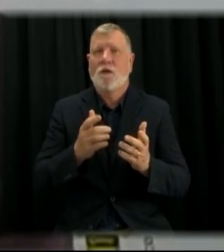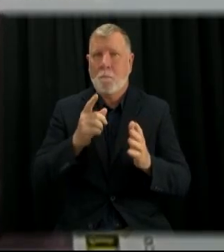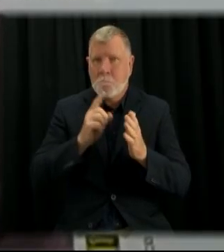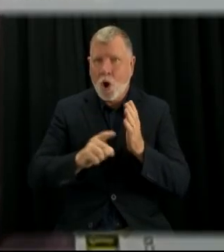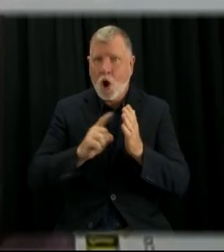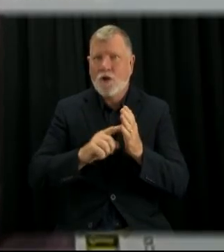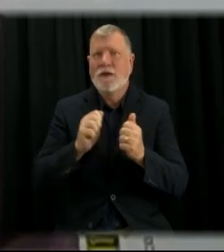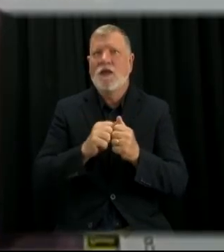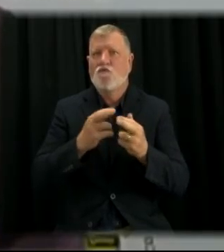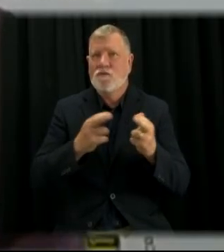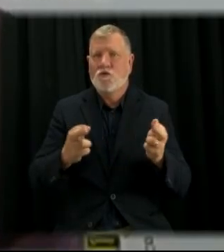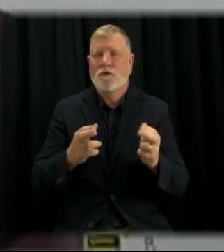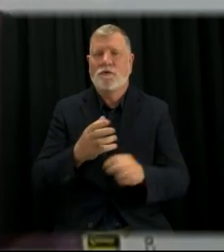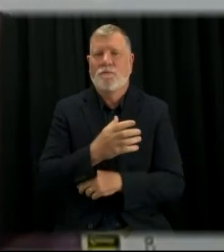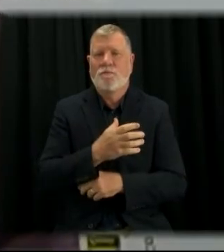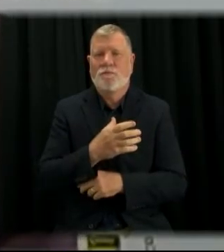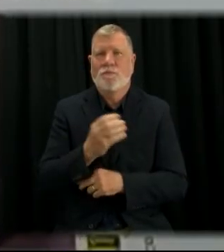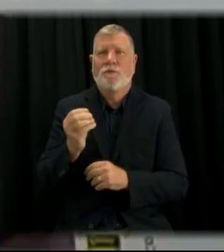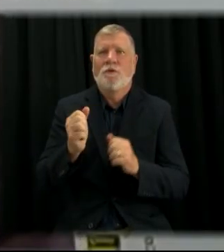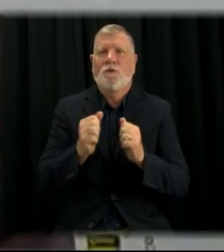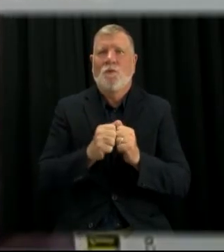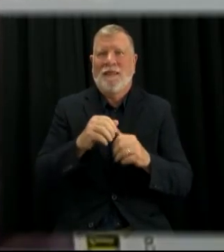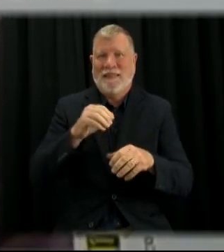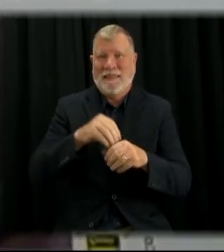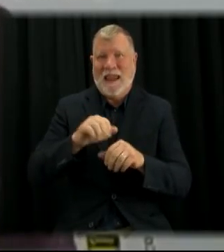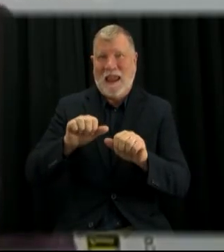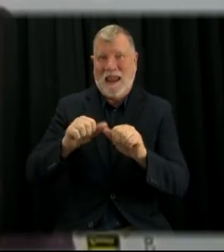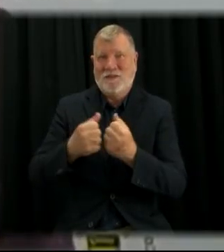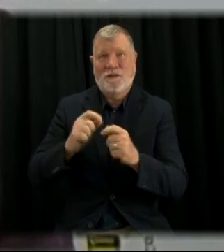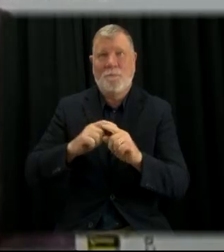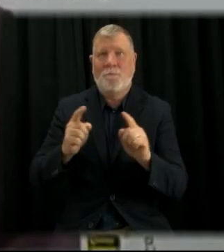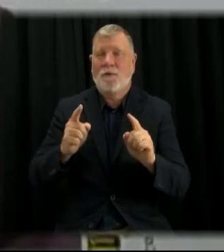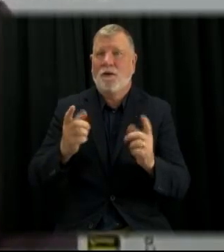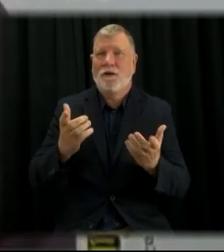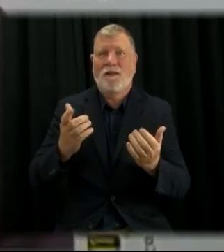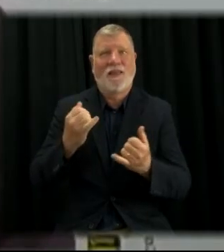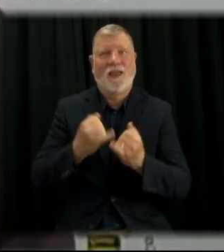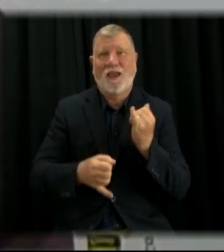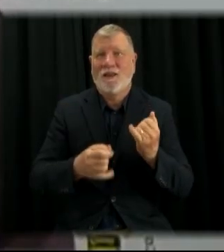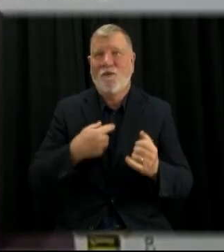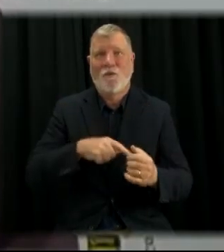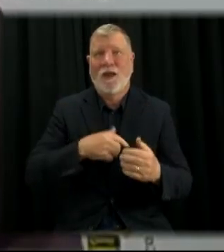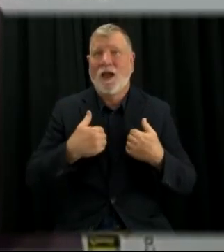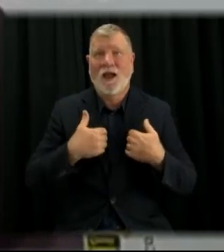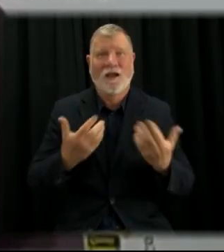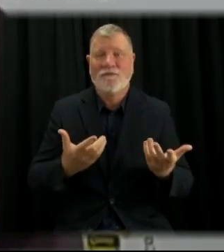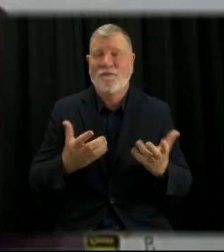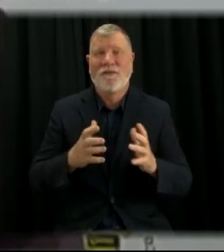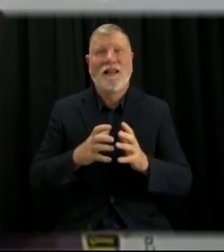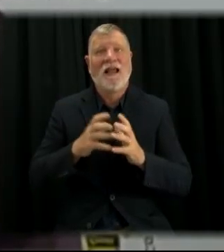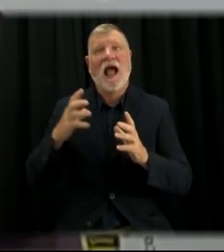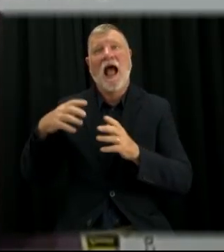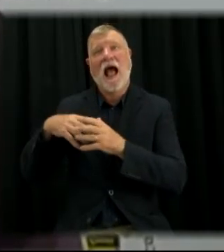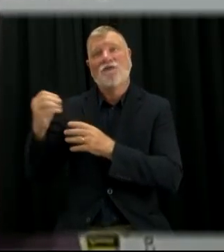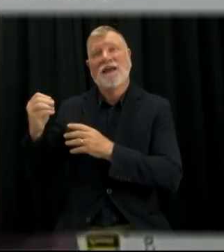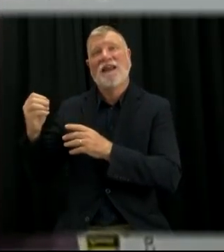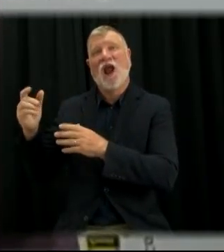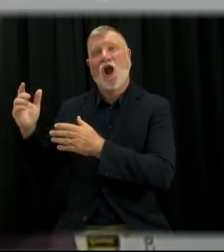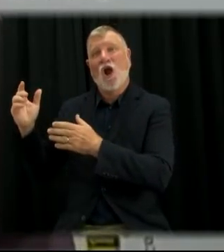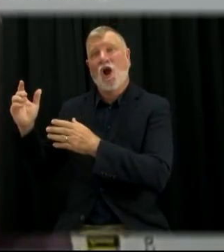con respecto a monitoría y dar los recursos dentro de la agencia, pero al final del día lo que tenemos a mano